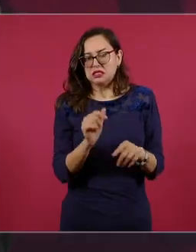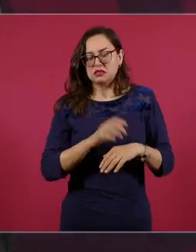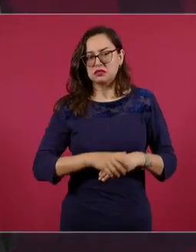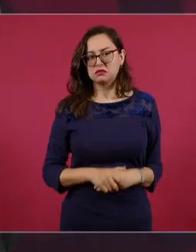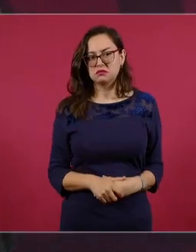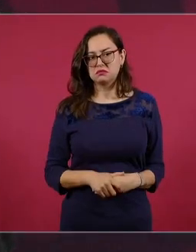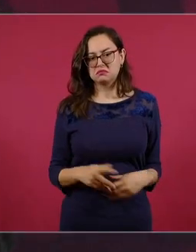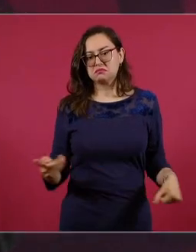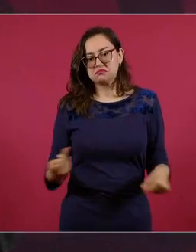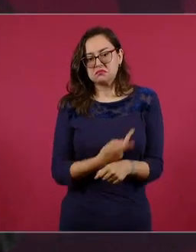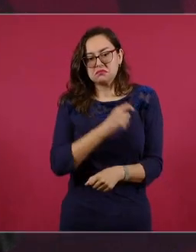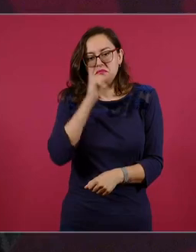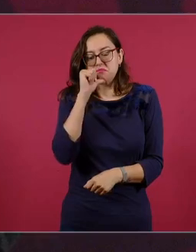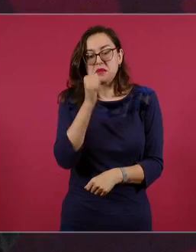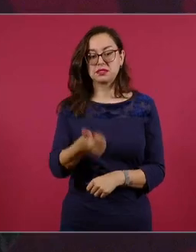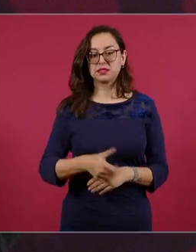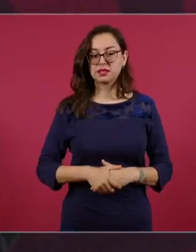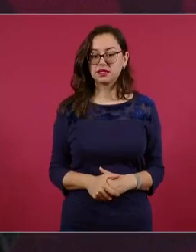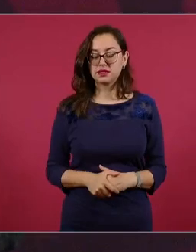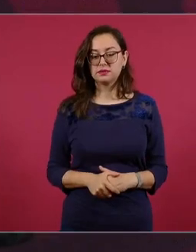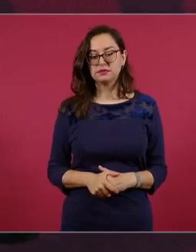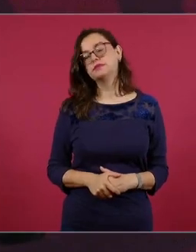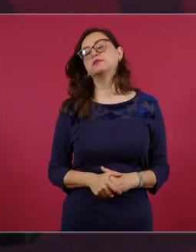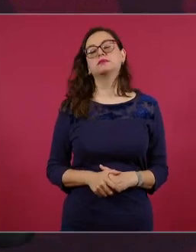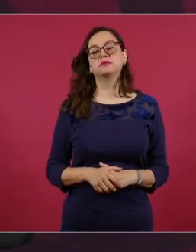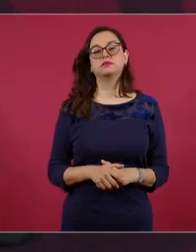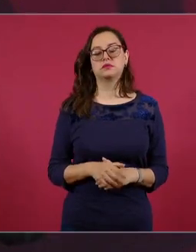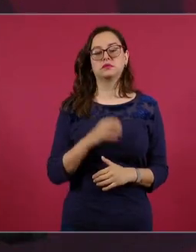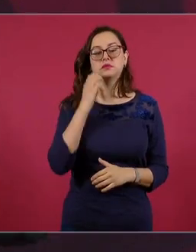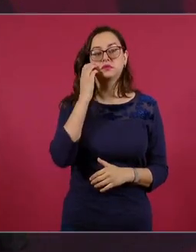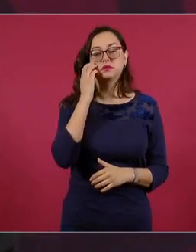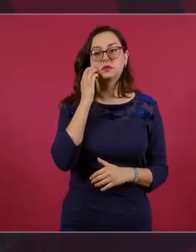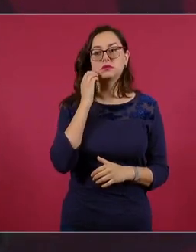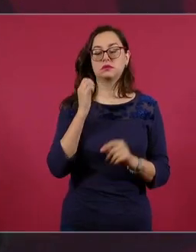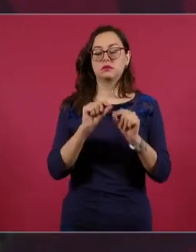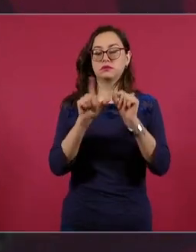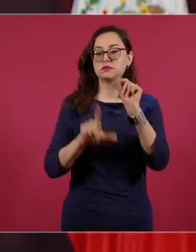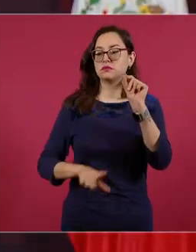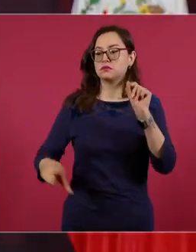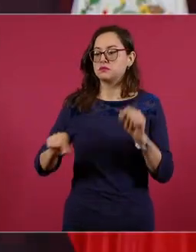No pasa nada. En México hay estabilidad política.